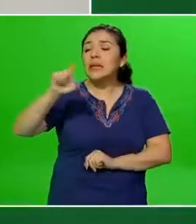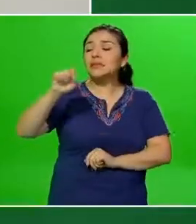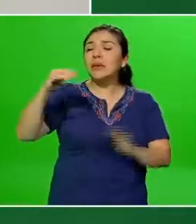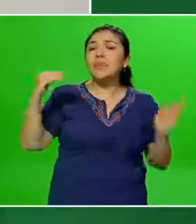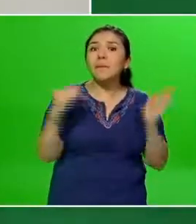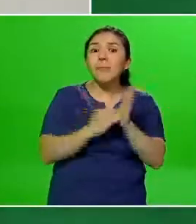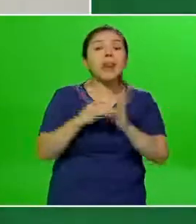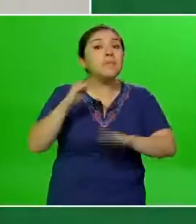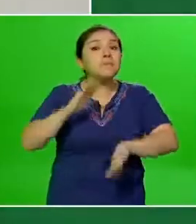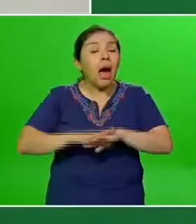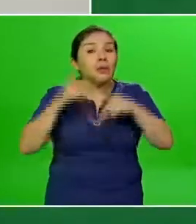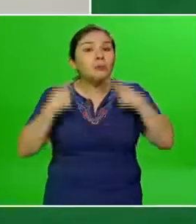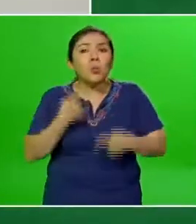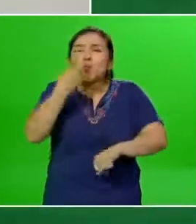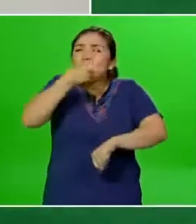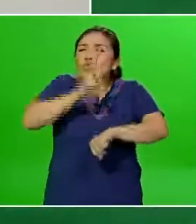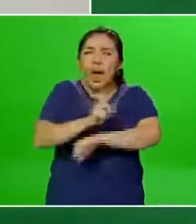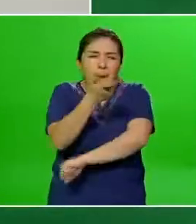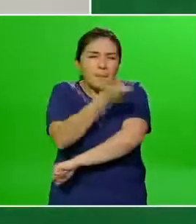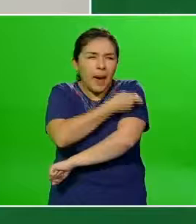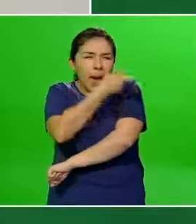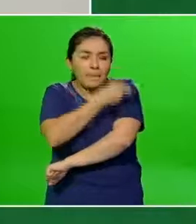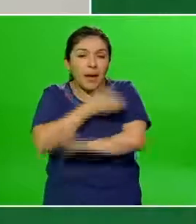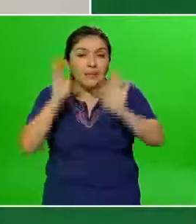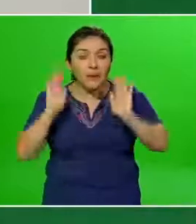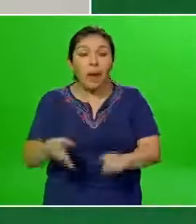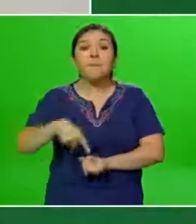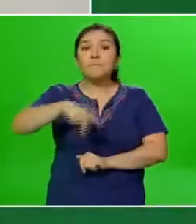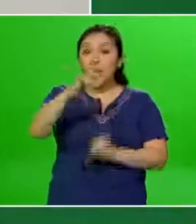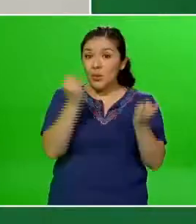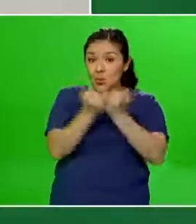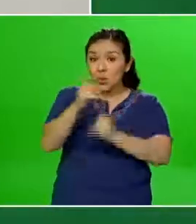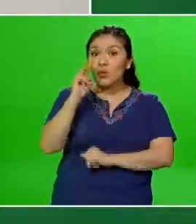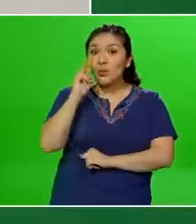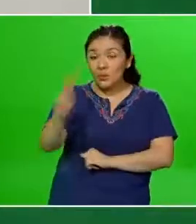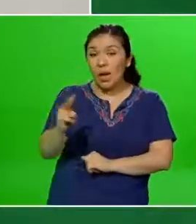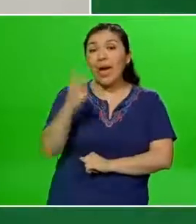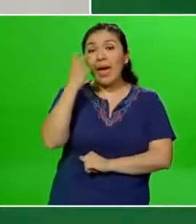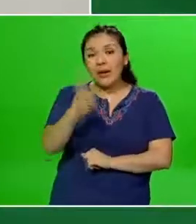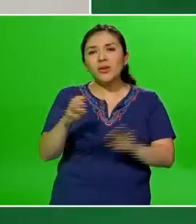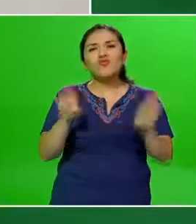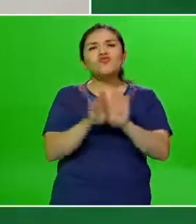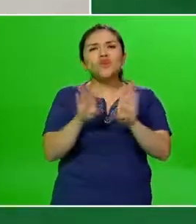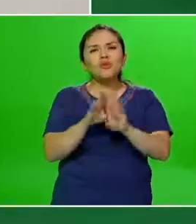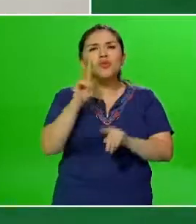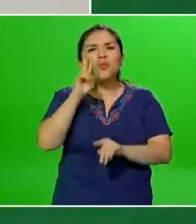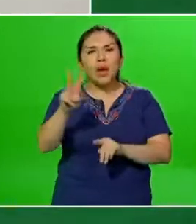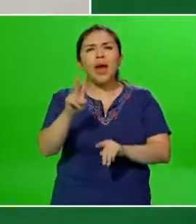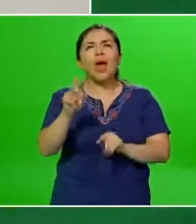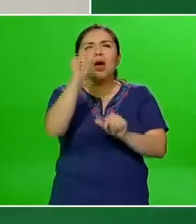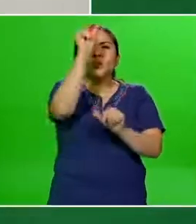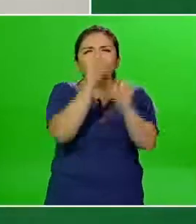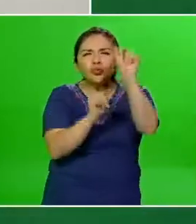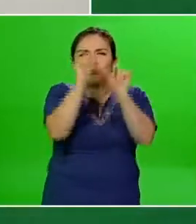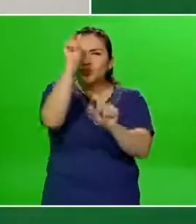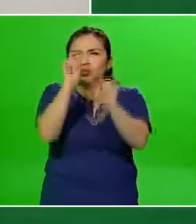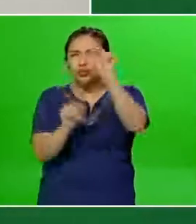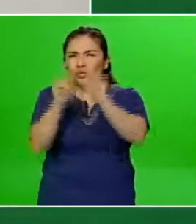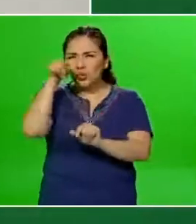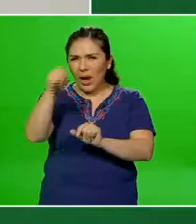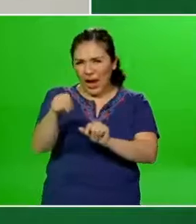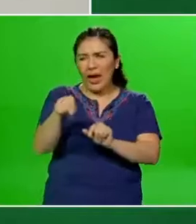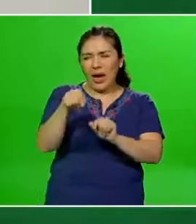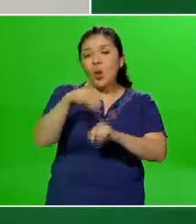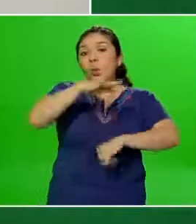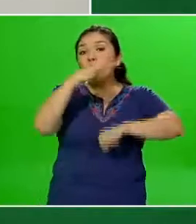620,000 dosis aplicadas en un solo día. Pero veíamos también, y lo pueden ustedes ver en las alturas de las barras que tenemos precisamente